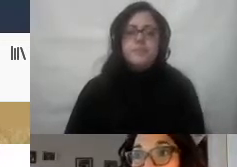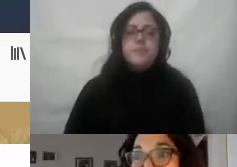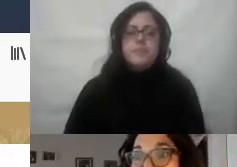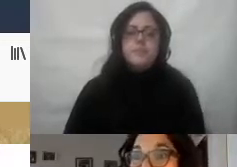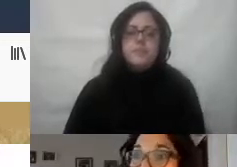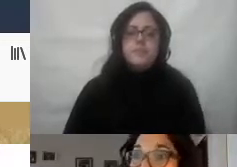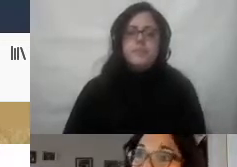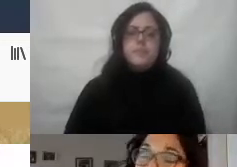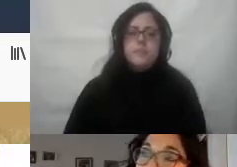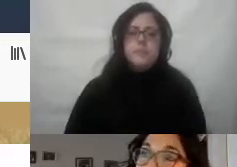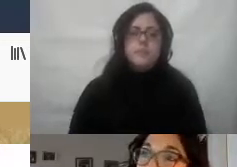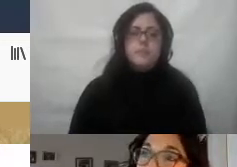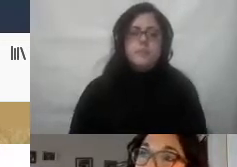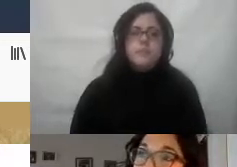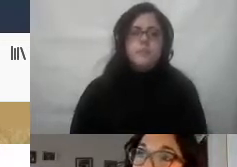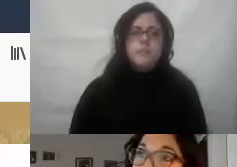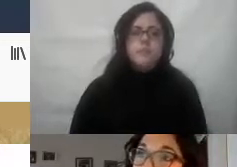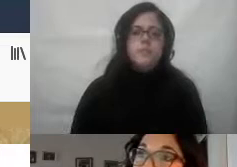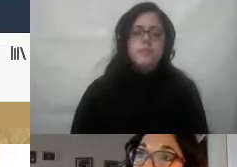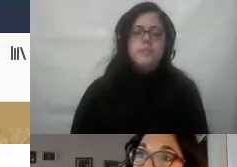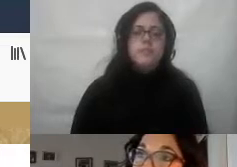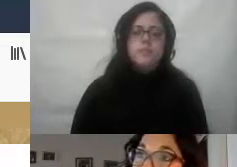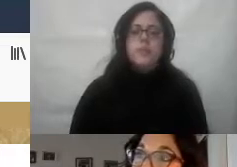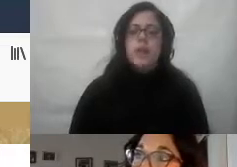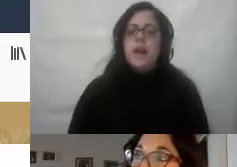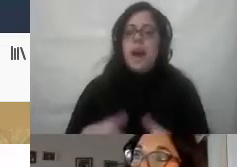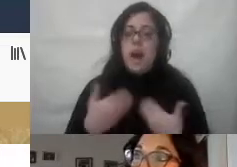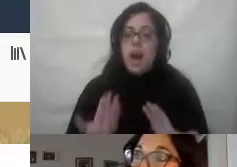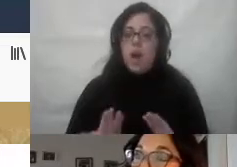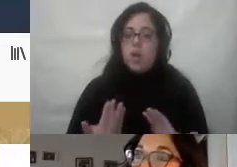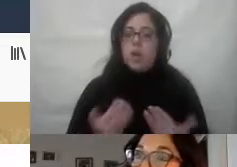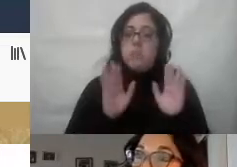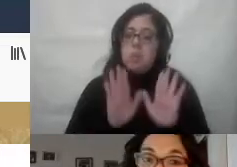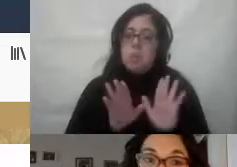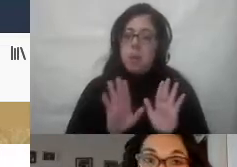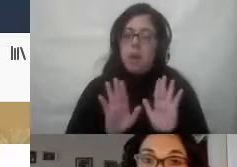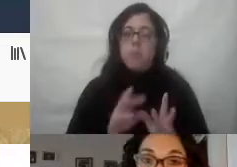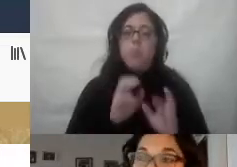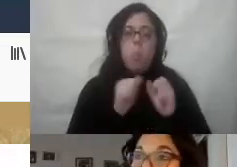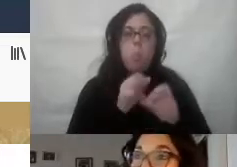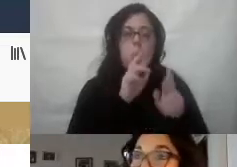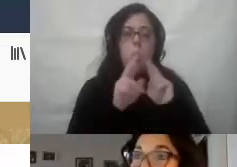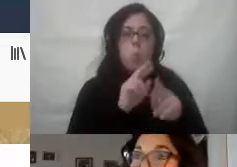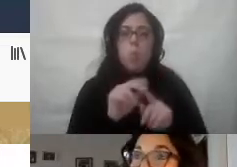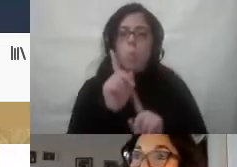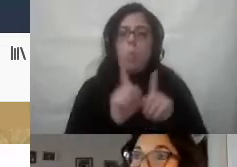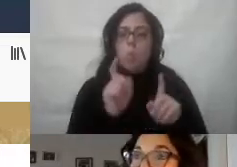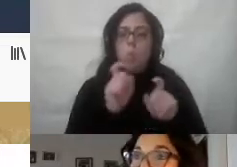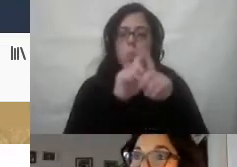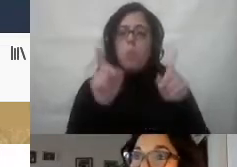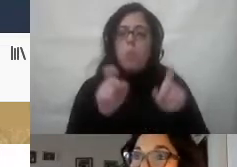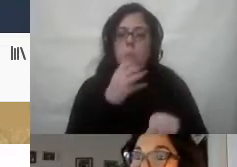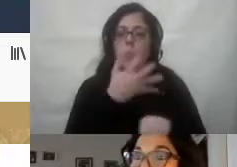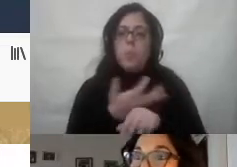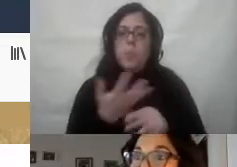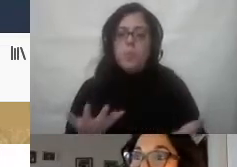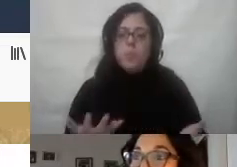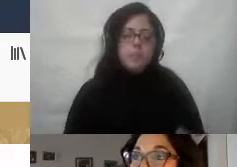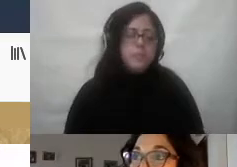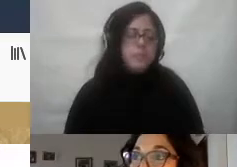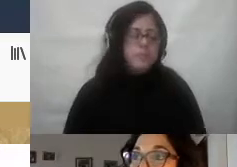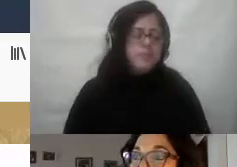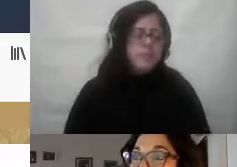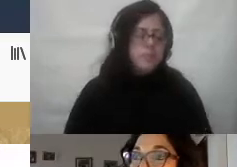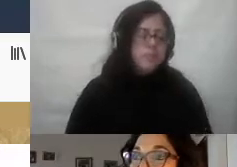formulen sus problemas socialmente relevantes, podemos responder una o dos preguntas de las que aparecen en la sección